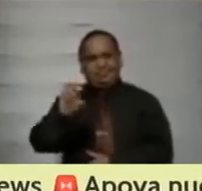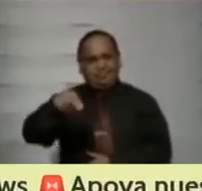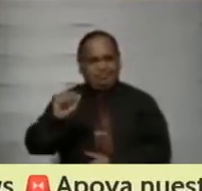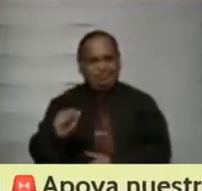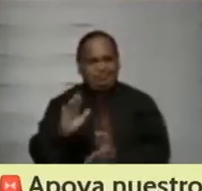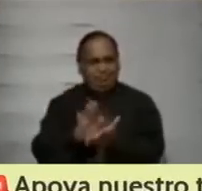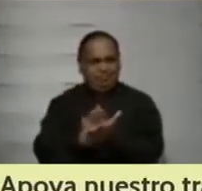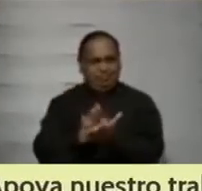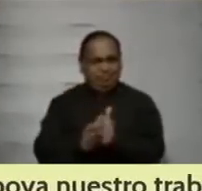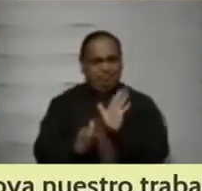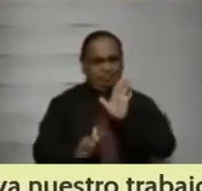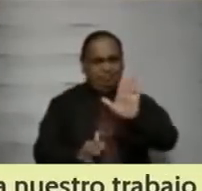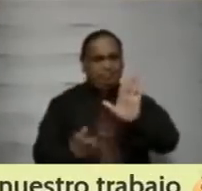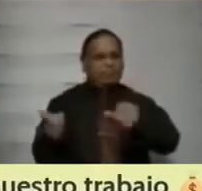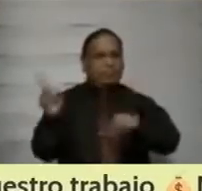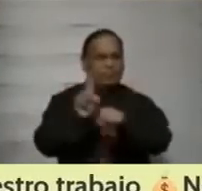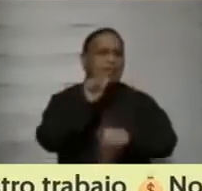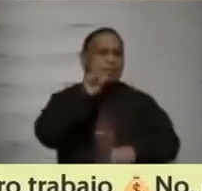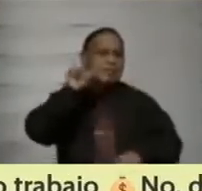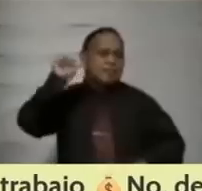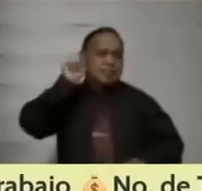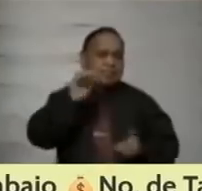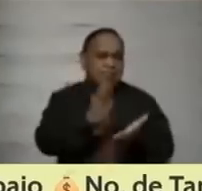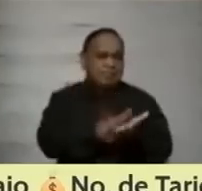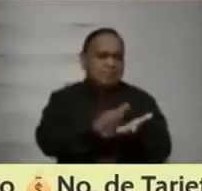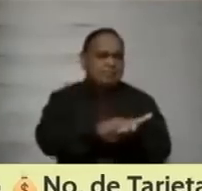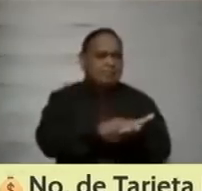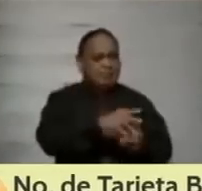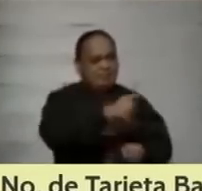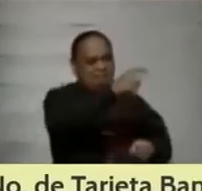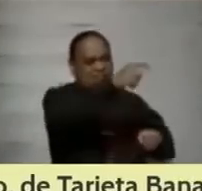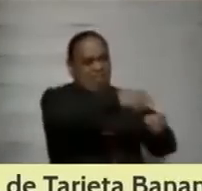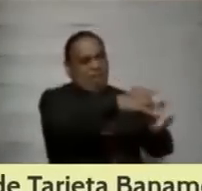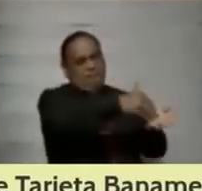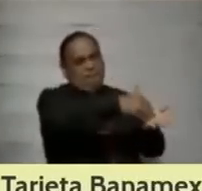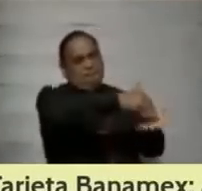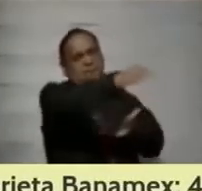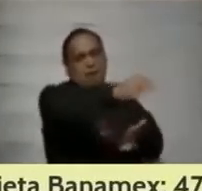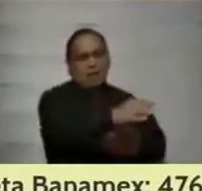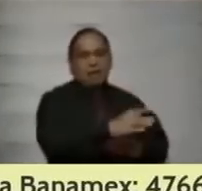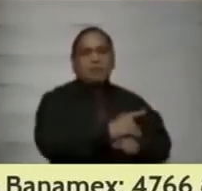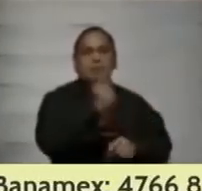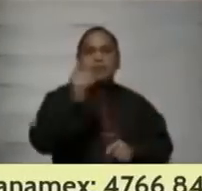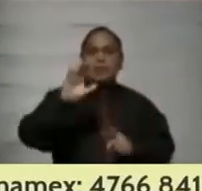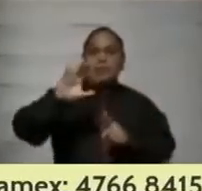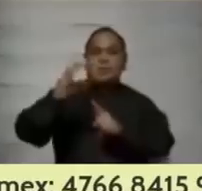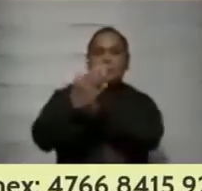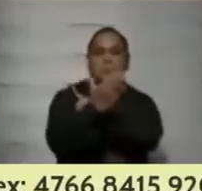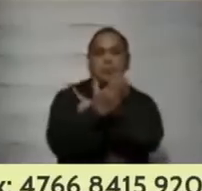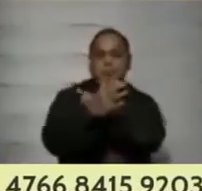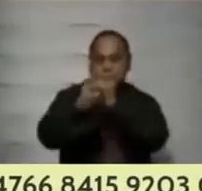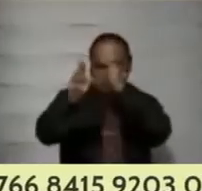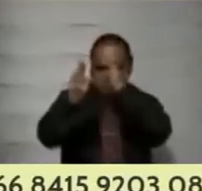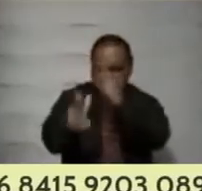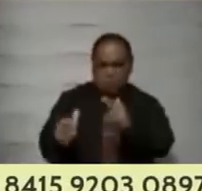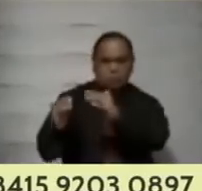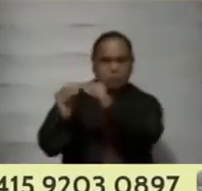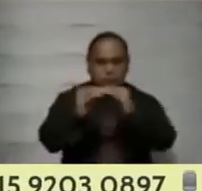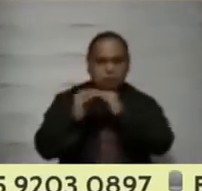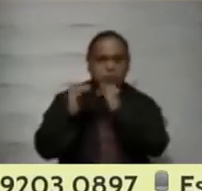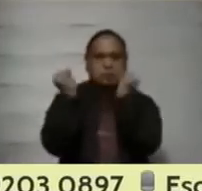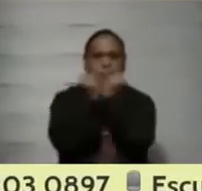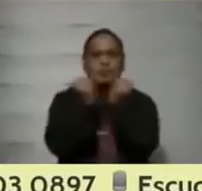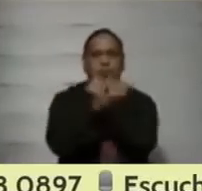presentaron, creo que el día de ayer, y la solicitud de expulsión de Morena ante la Comisión de Honor y Justicia, ya presentó también una